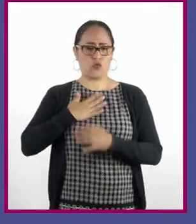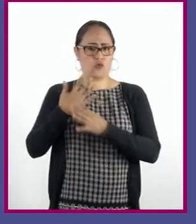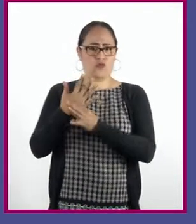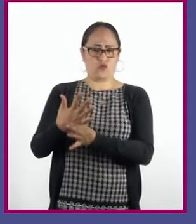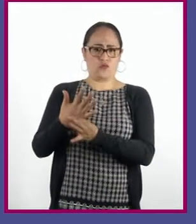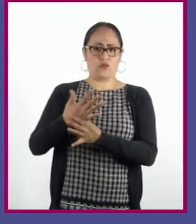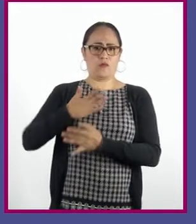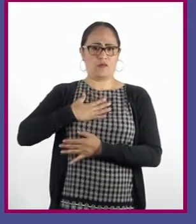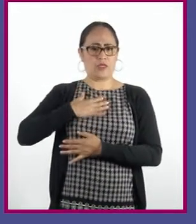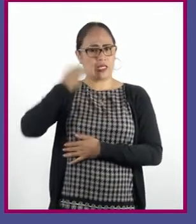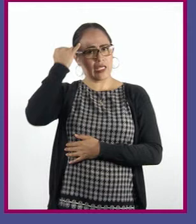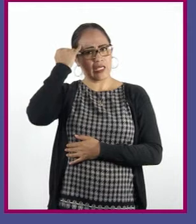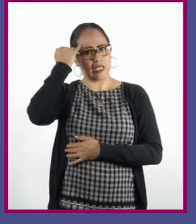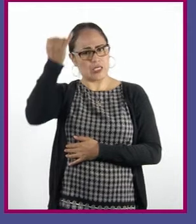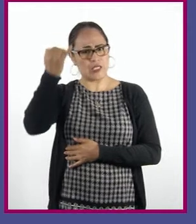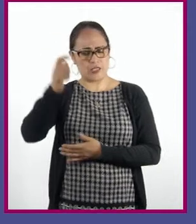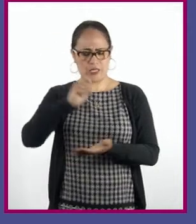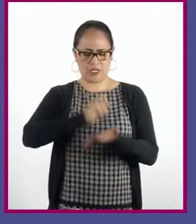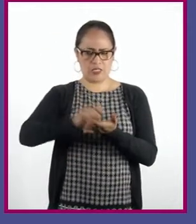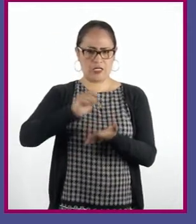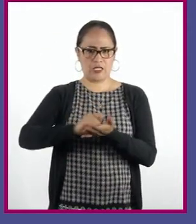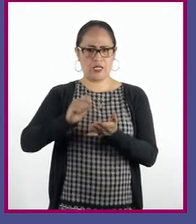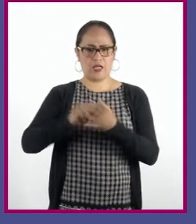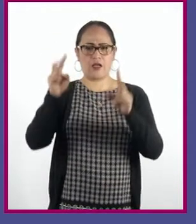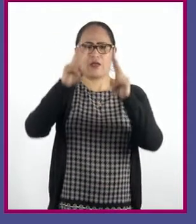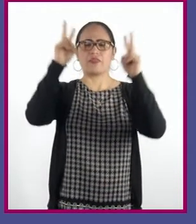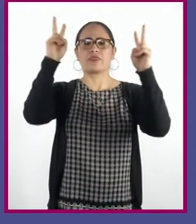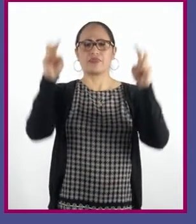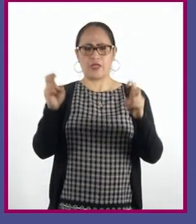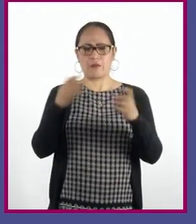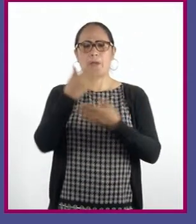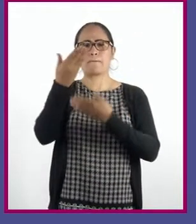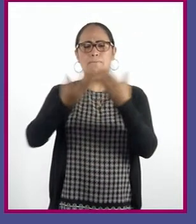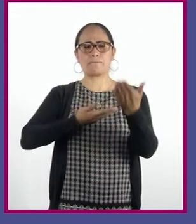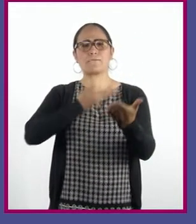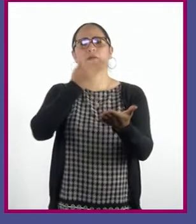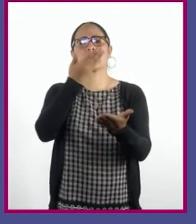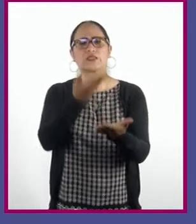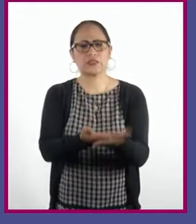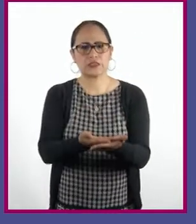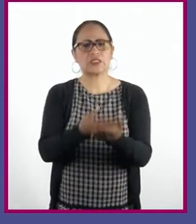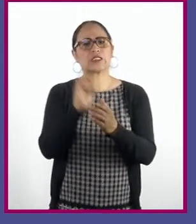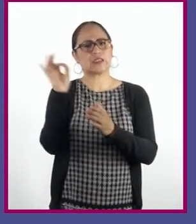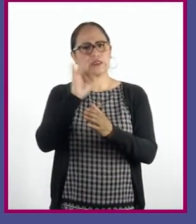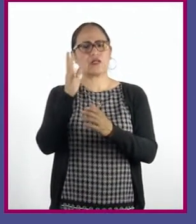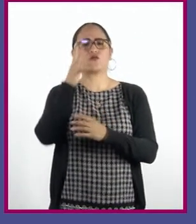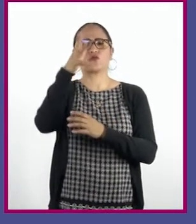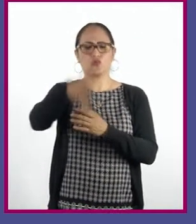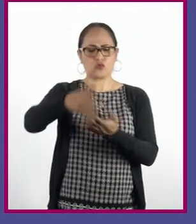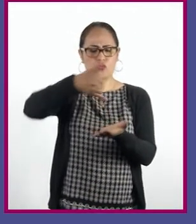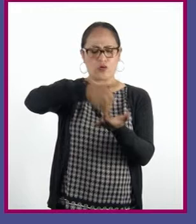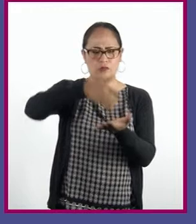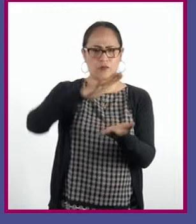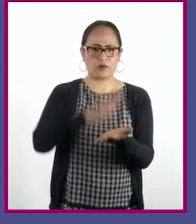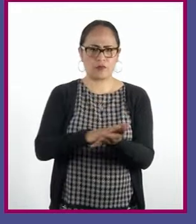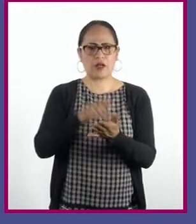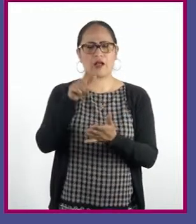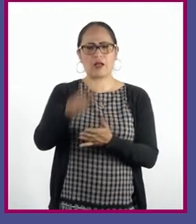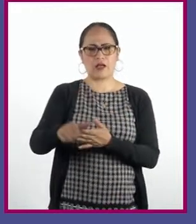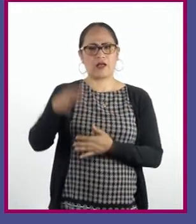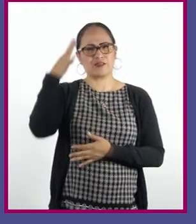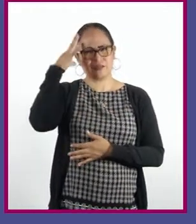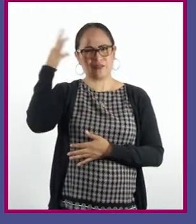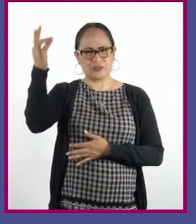autora, original del trabajo que se titula y se presenta para su posible edición y publicación por la Facultad de Ciencias Políticas